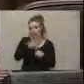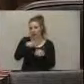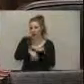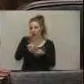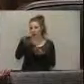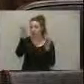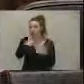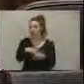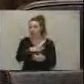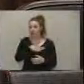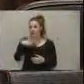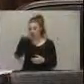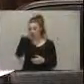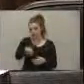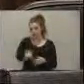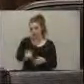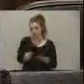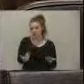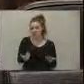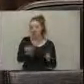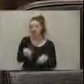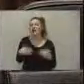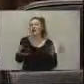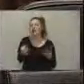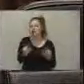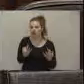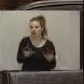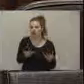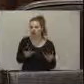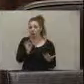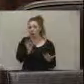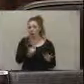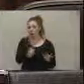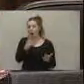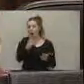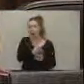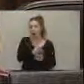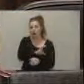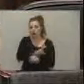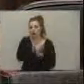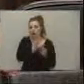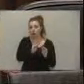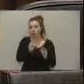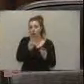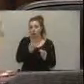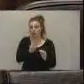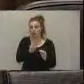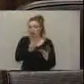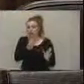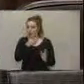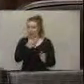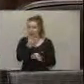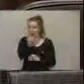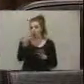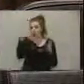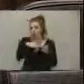nos gustaría saber en qué quedó todo eso, o es una rectificación más de su consejería, quizá ante la falta de apoyos, para sacar adelante